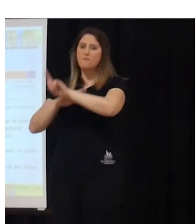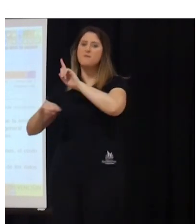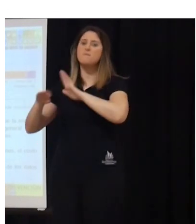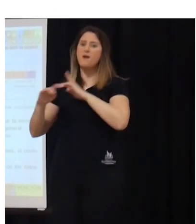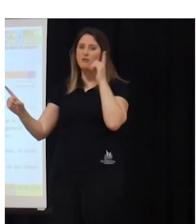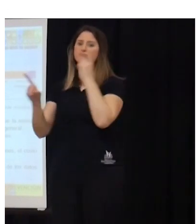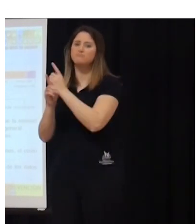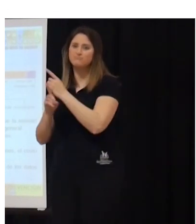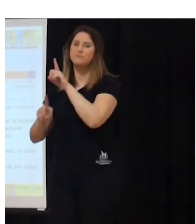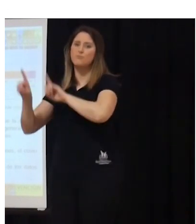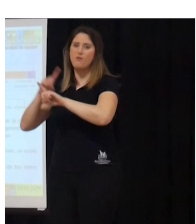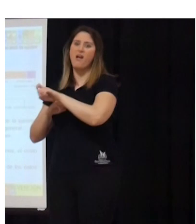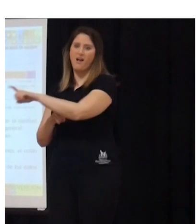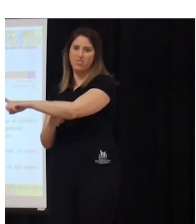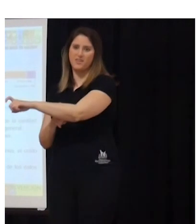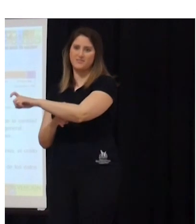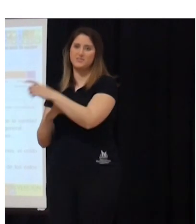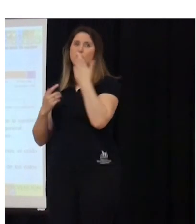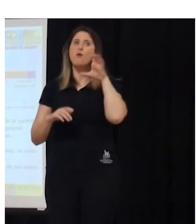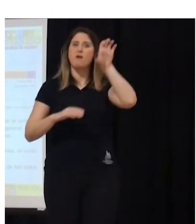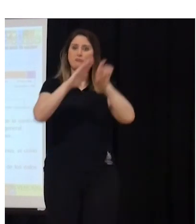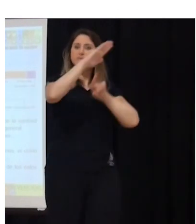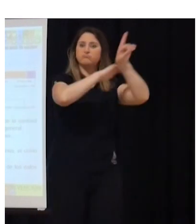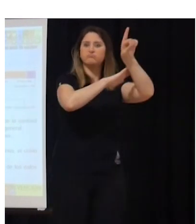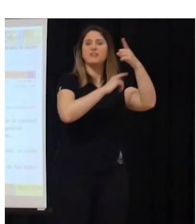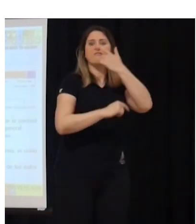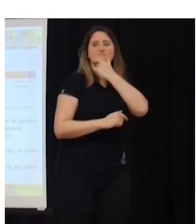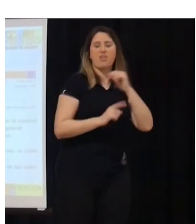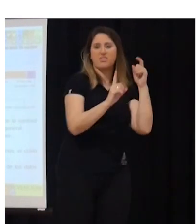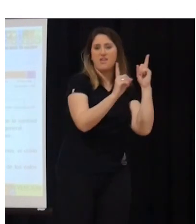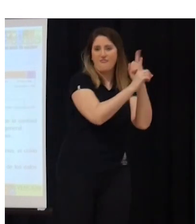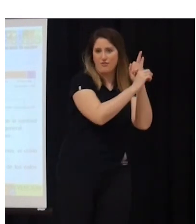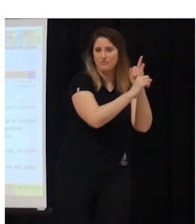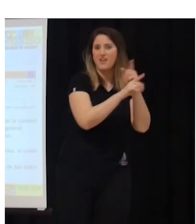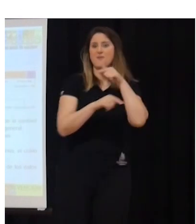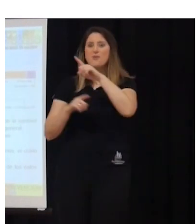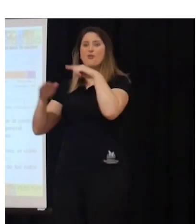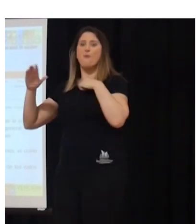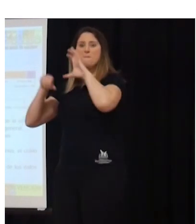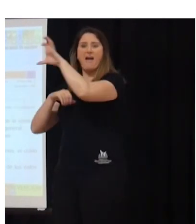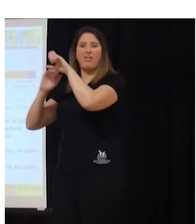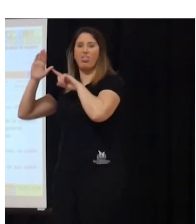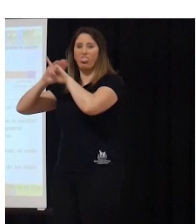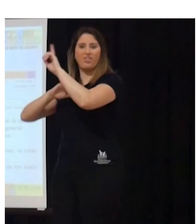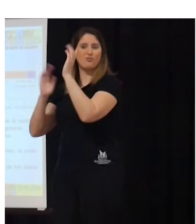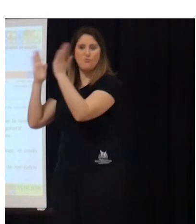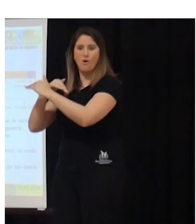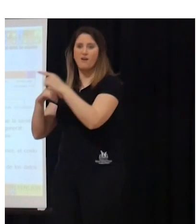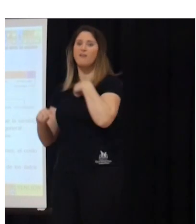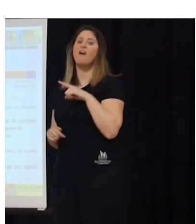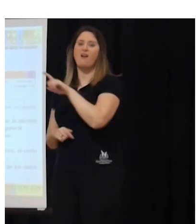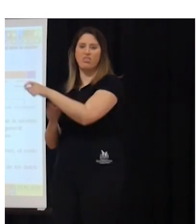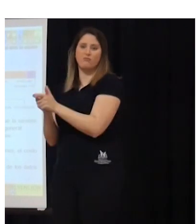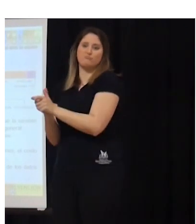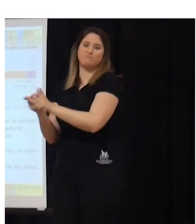para afrontar el problema del cáncer. En torno a la cuarta parte de ellos reconocen que no tienen